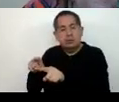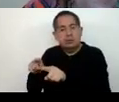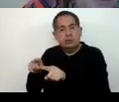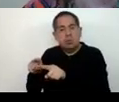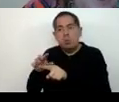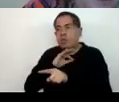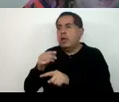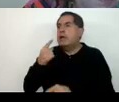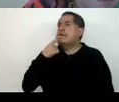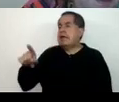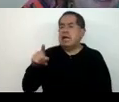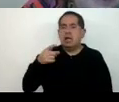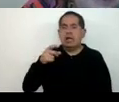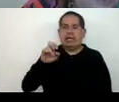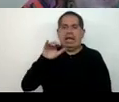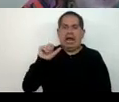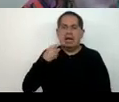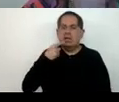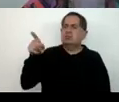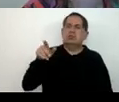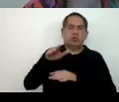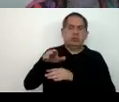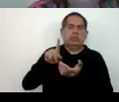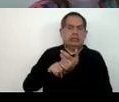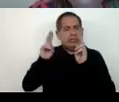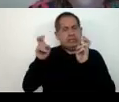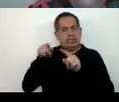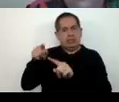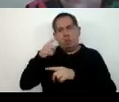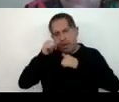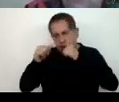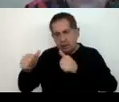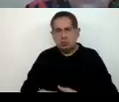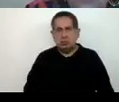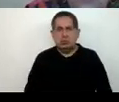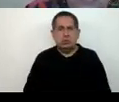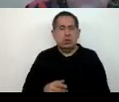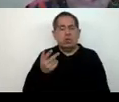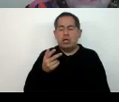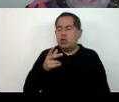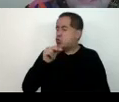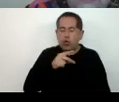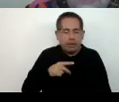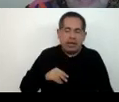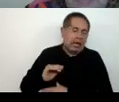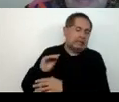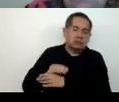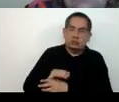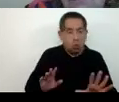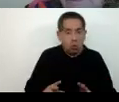pueda poner una queja sobre este tipo de atención, porque no debe de ser así. O